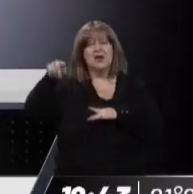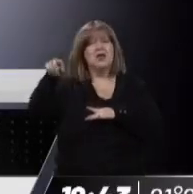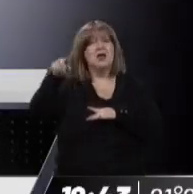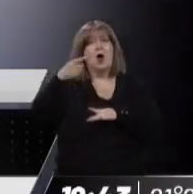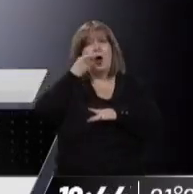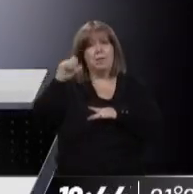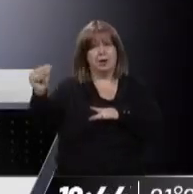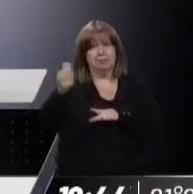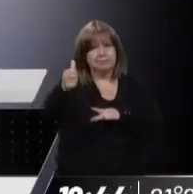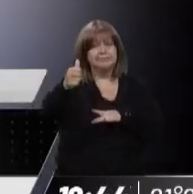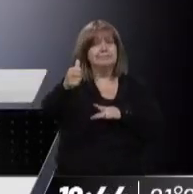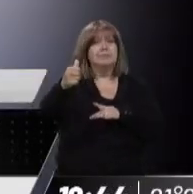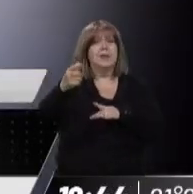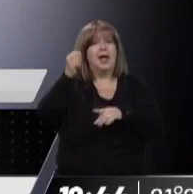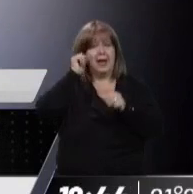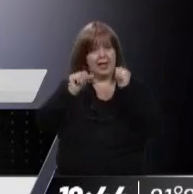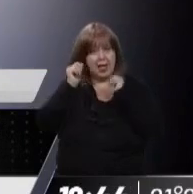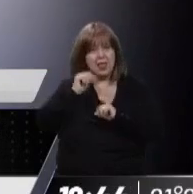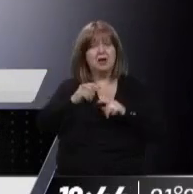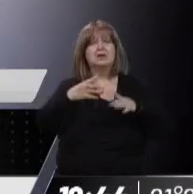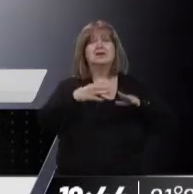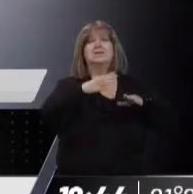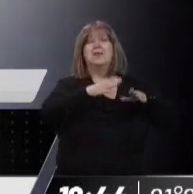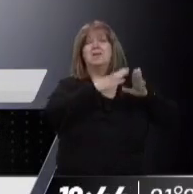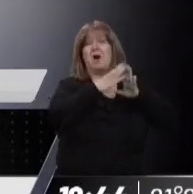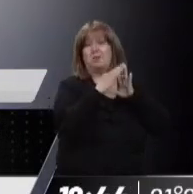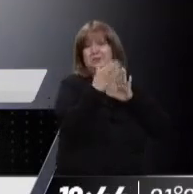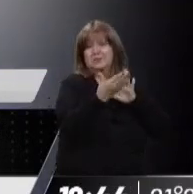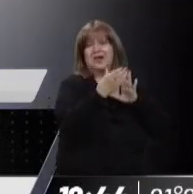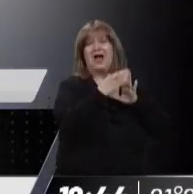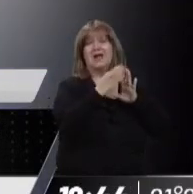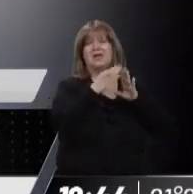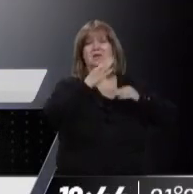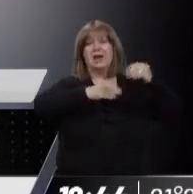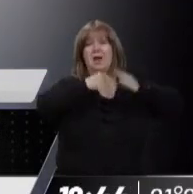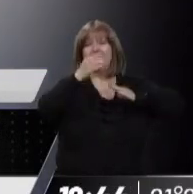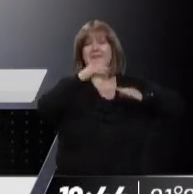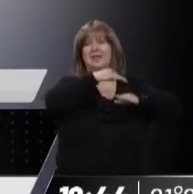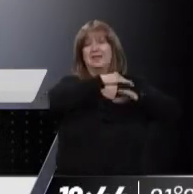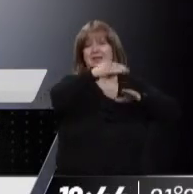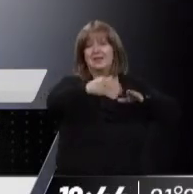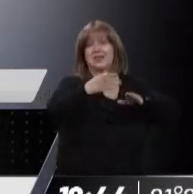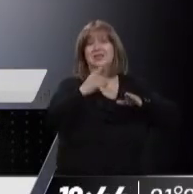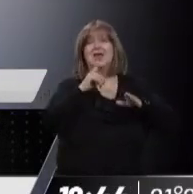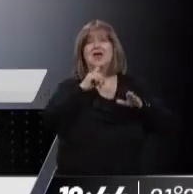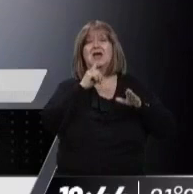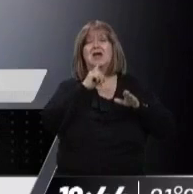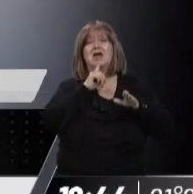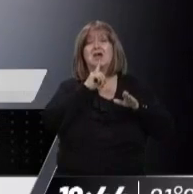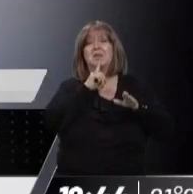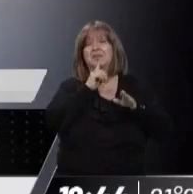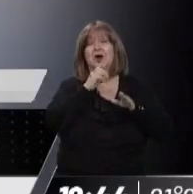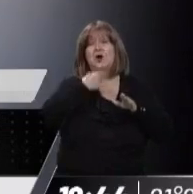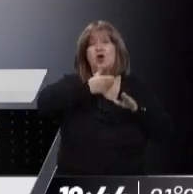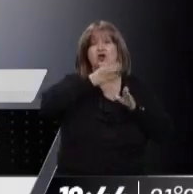de destrucción total de una empacadora de tomate junto a su maquinaria y un camión fueron el resultado de este incendio que,